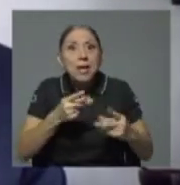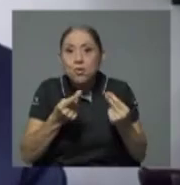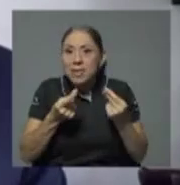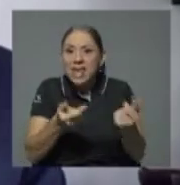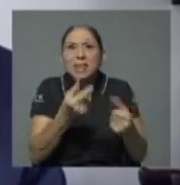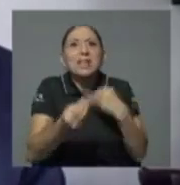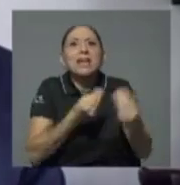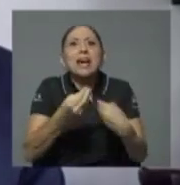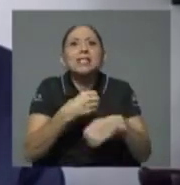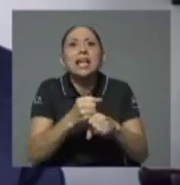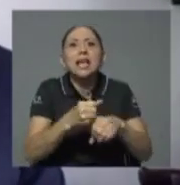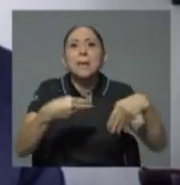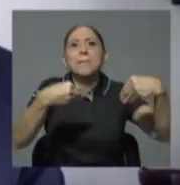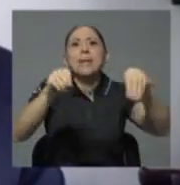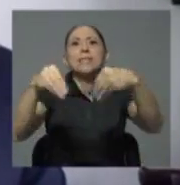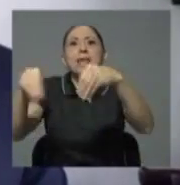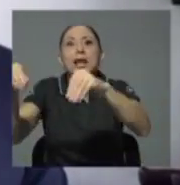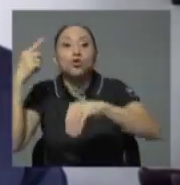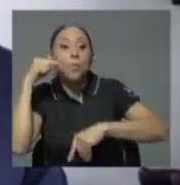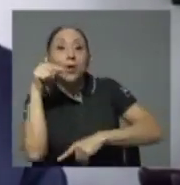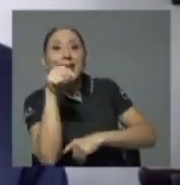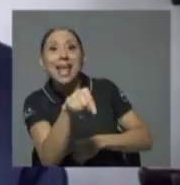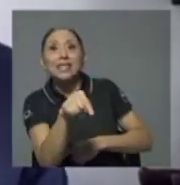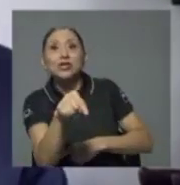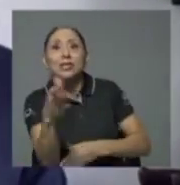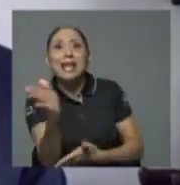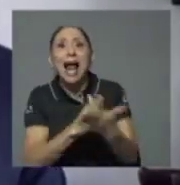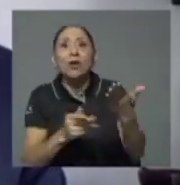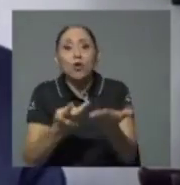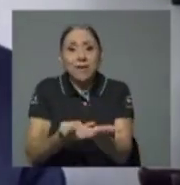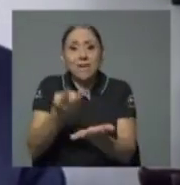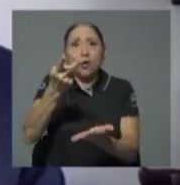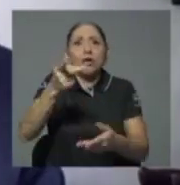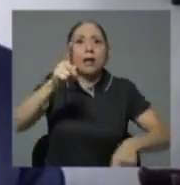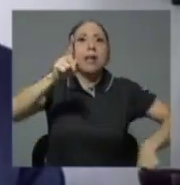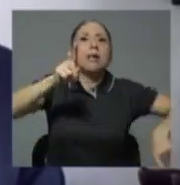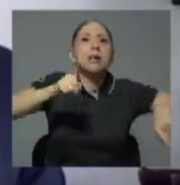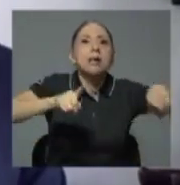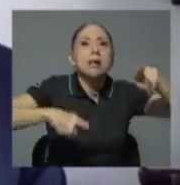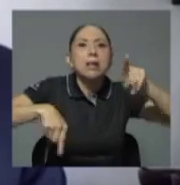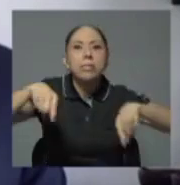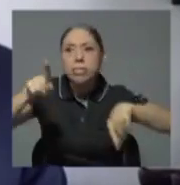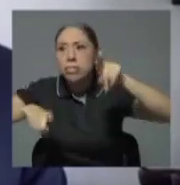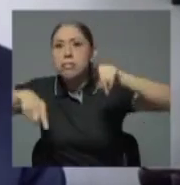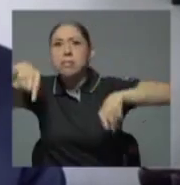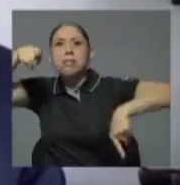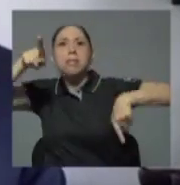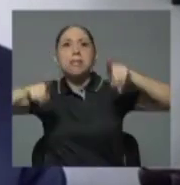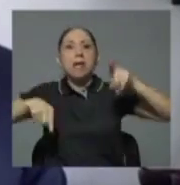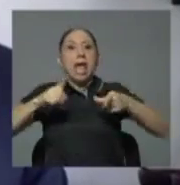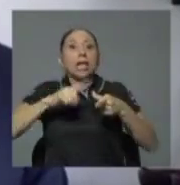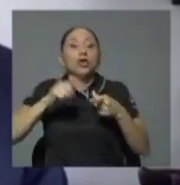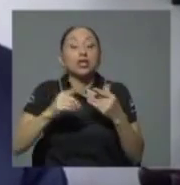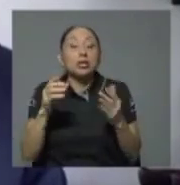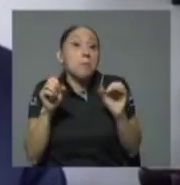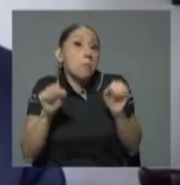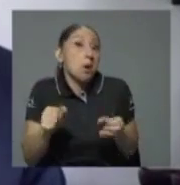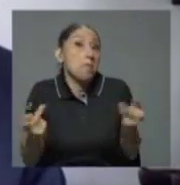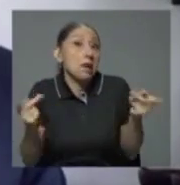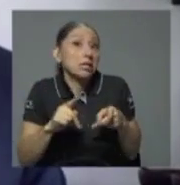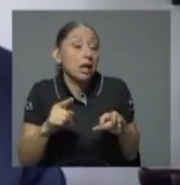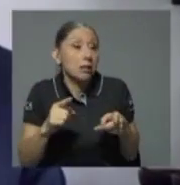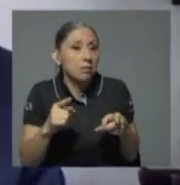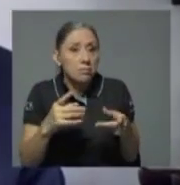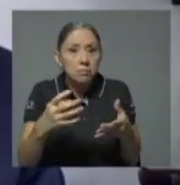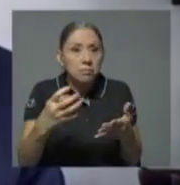volátil, su valor fluctúa rápidamente, entonces uno podría tener, sí, ganancias de capital, si es que